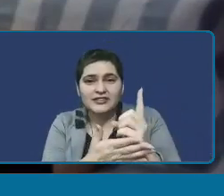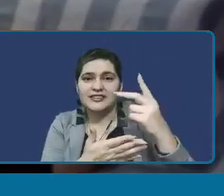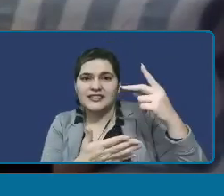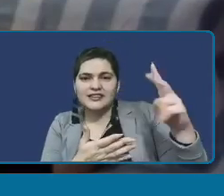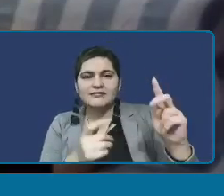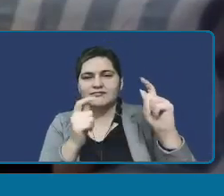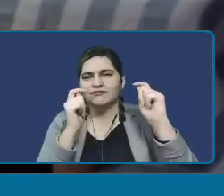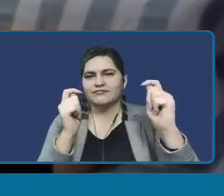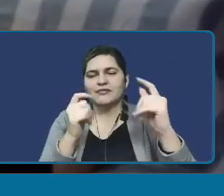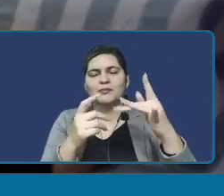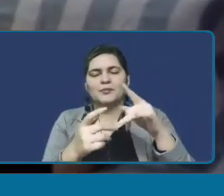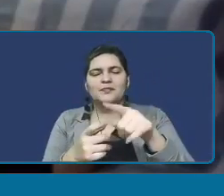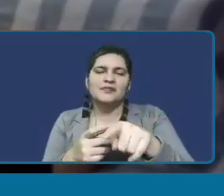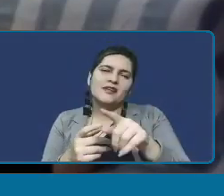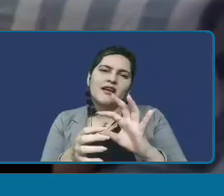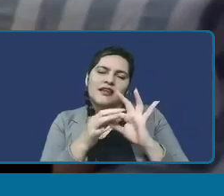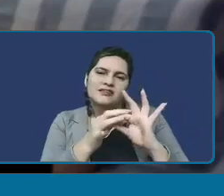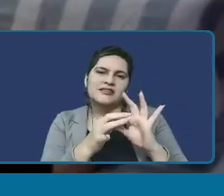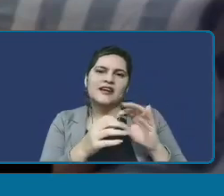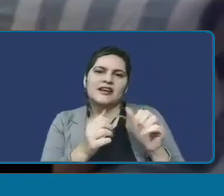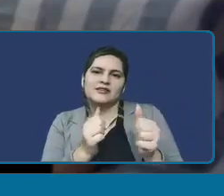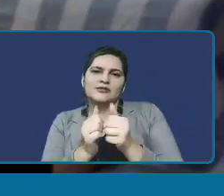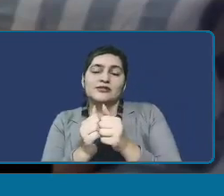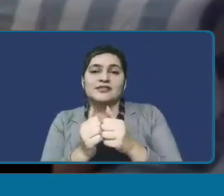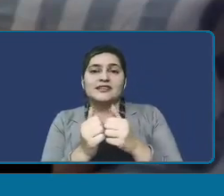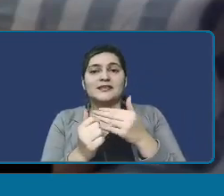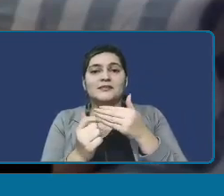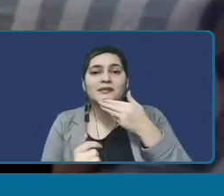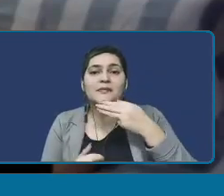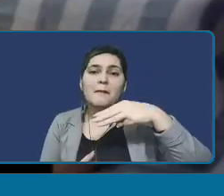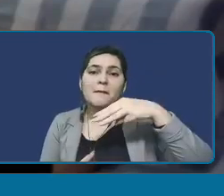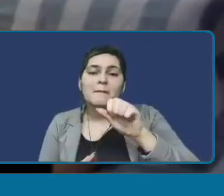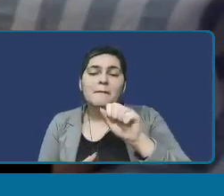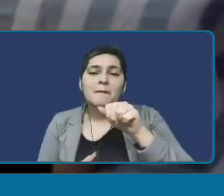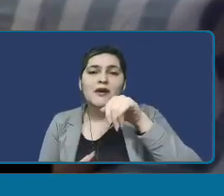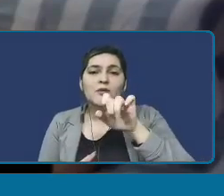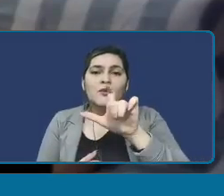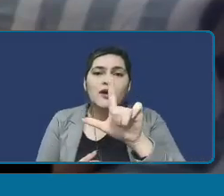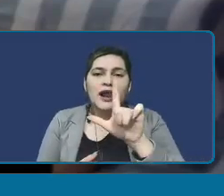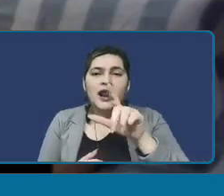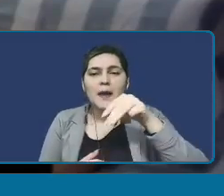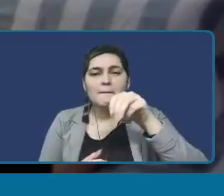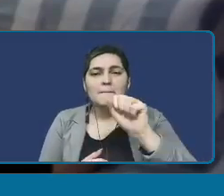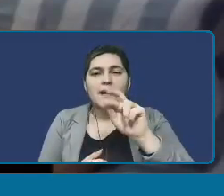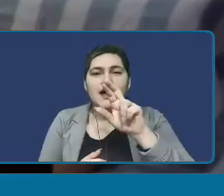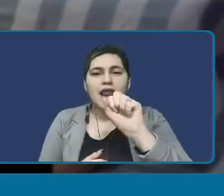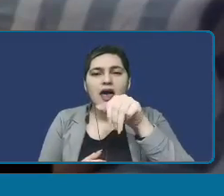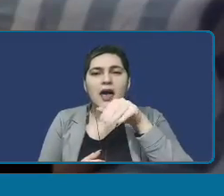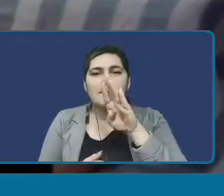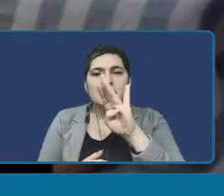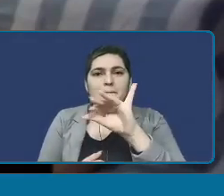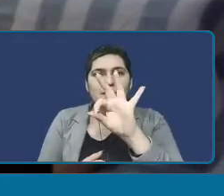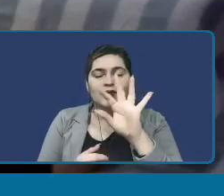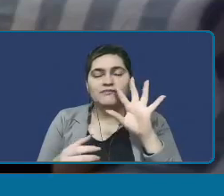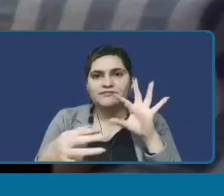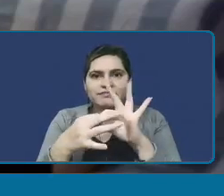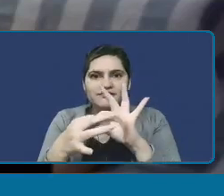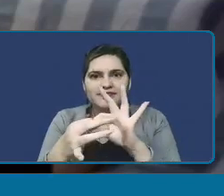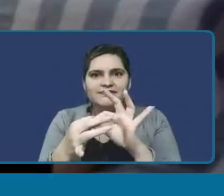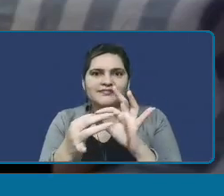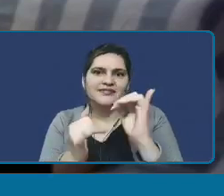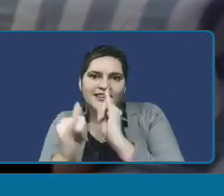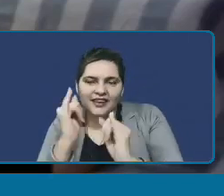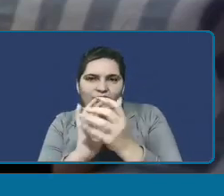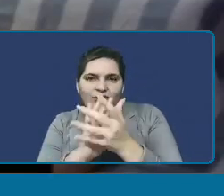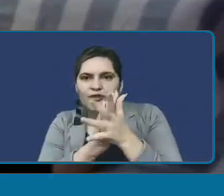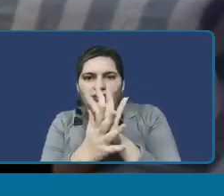también por su aporte. A Manuel Marambio, que está en los controles, ya saben que toda esta magia del streaming es gracias a Manuel. Él es productor técnico del Festival de Cine Chileno